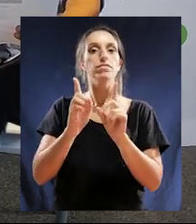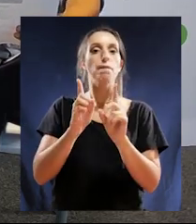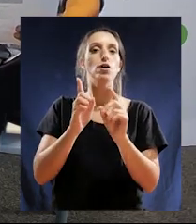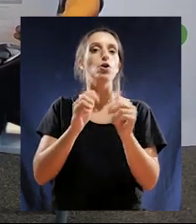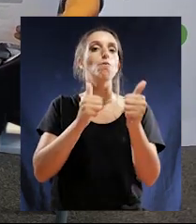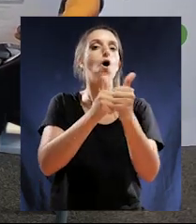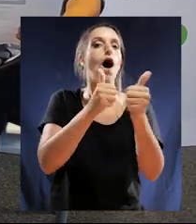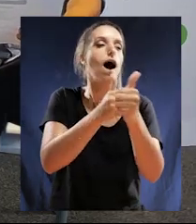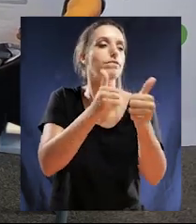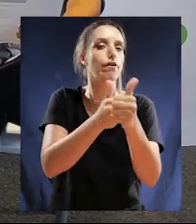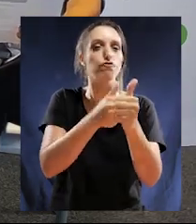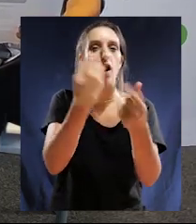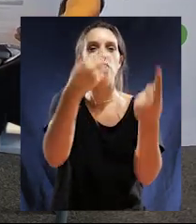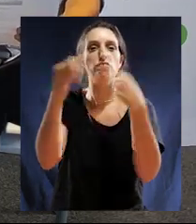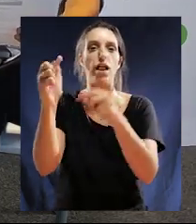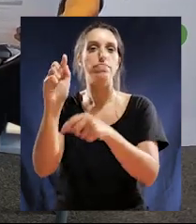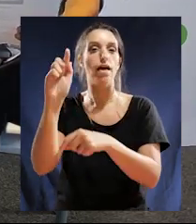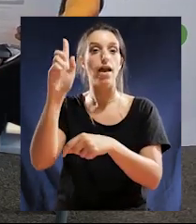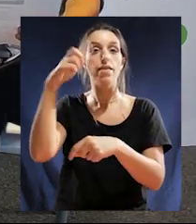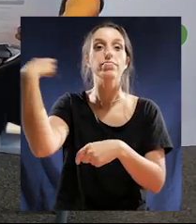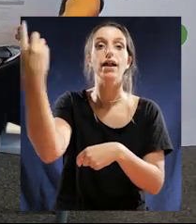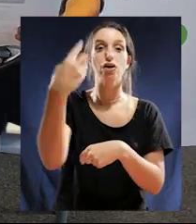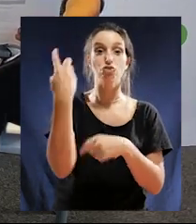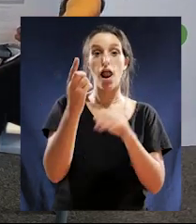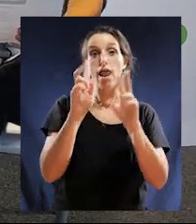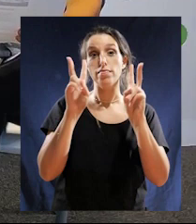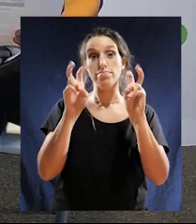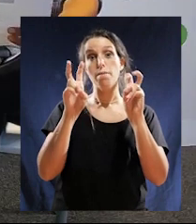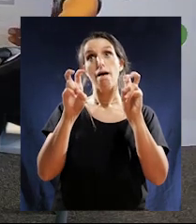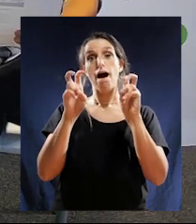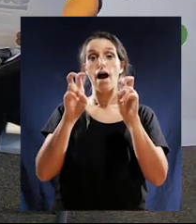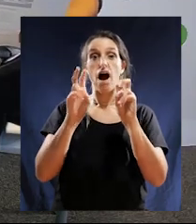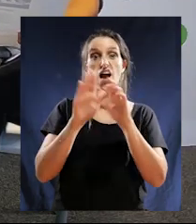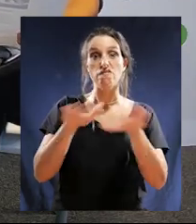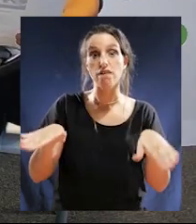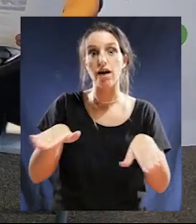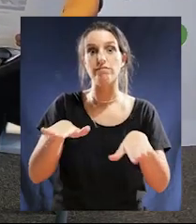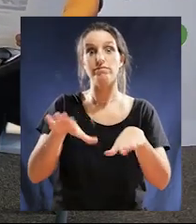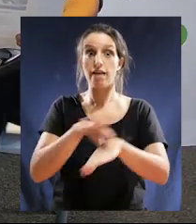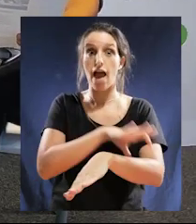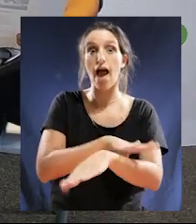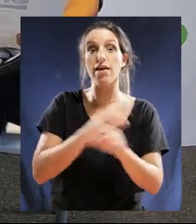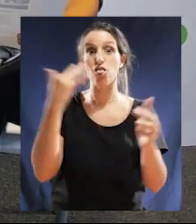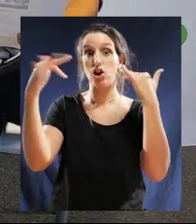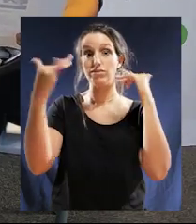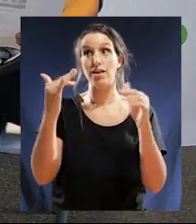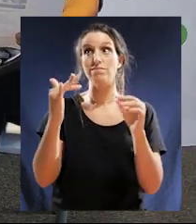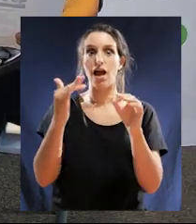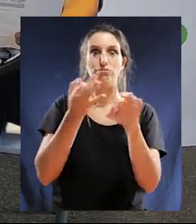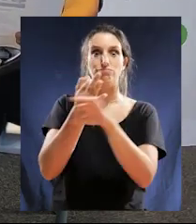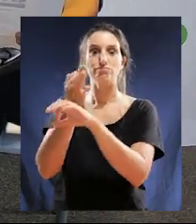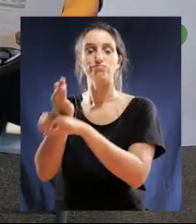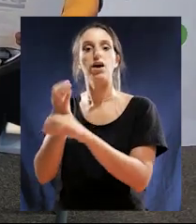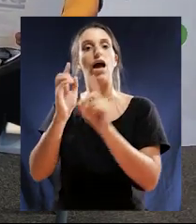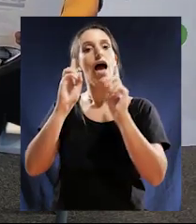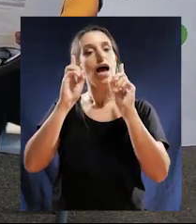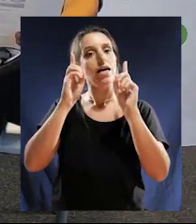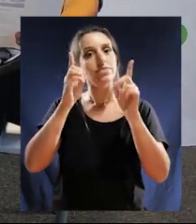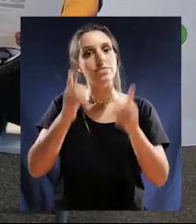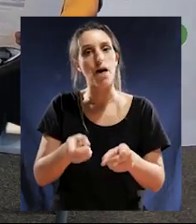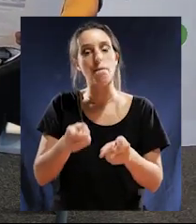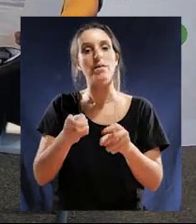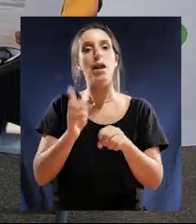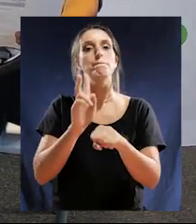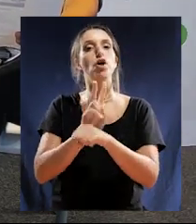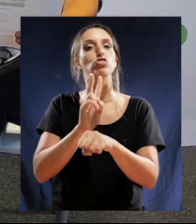de diferentes organismos nacionales e internacionales en temas de infancia y adolescencia y ha sido autora de lo insoportable las